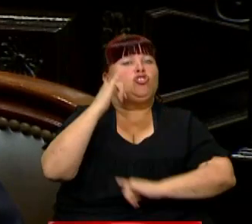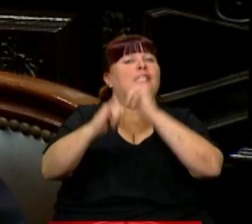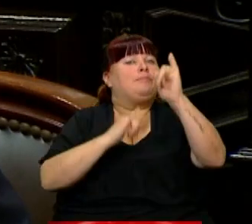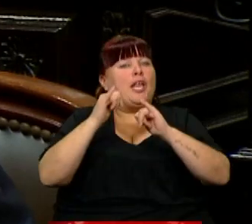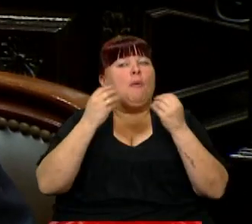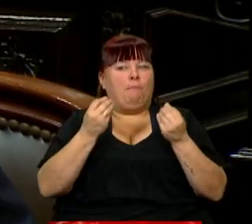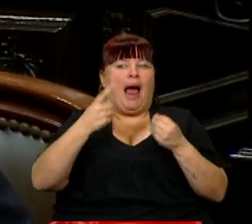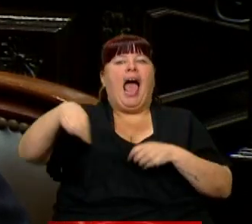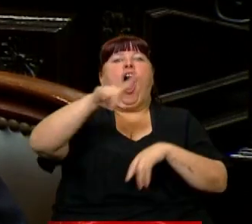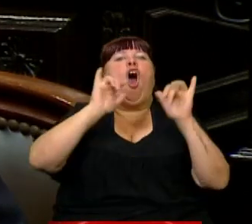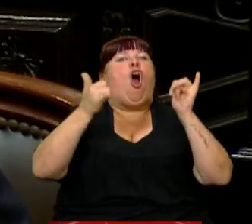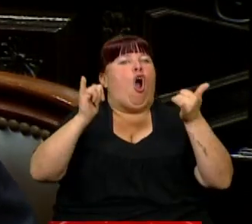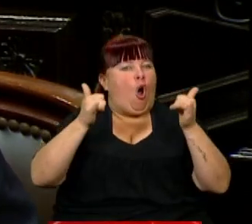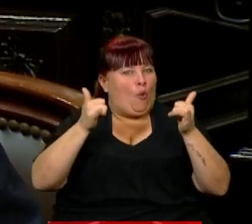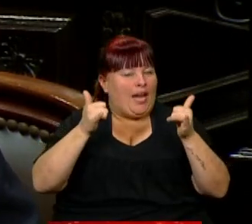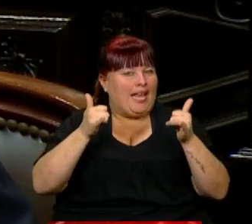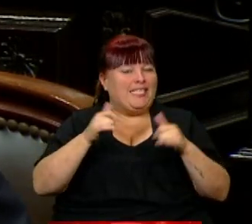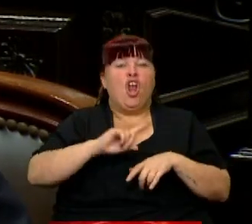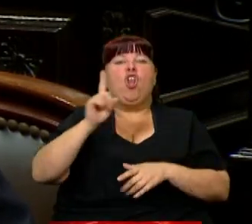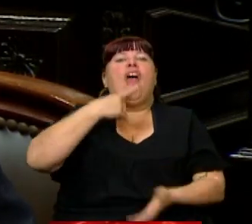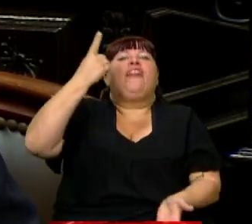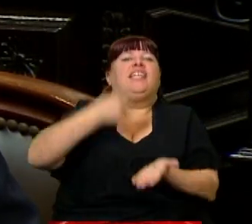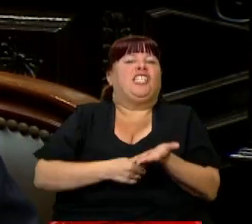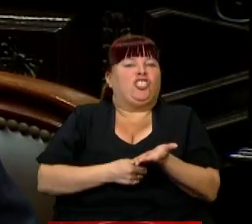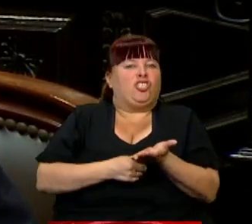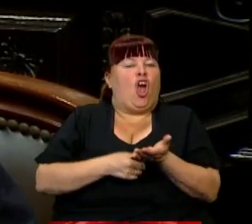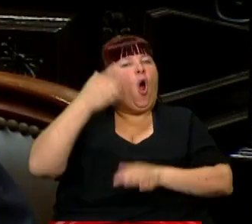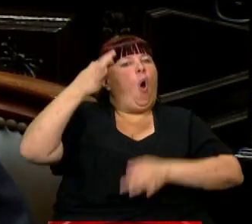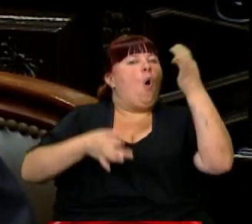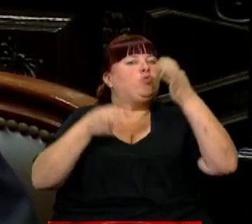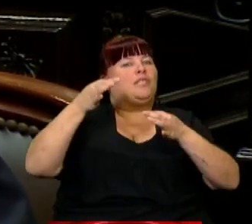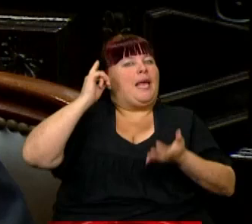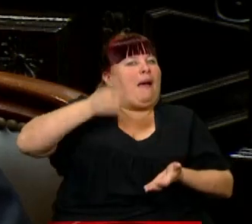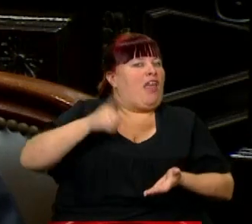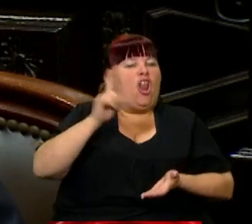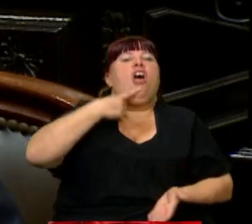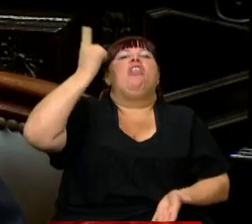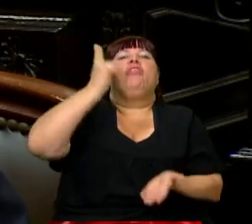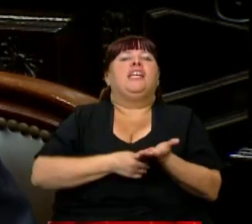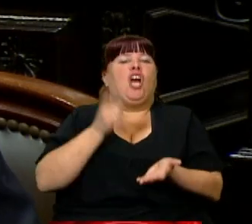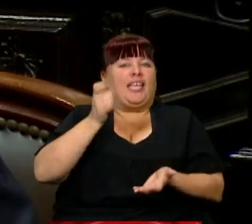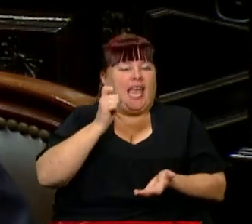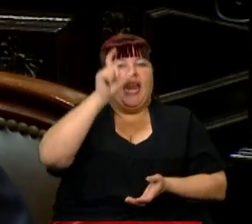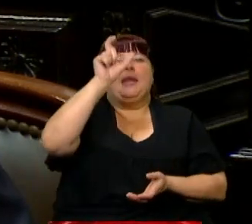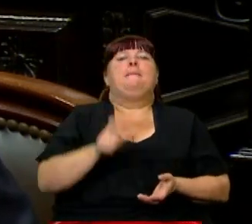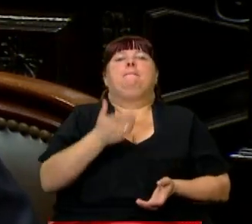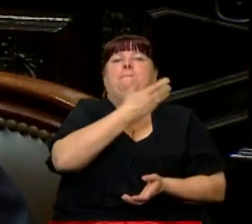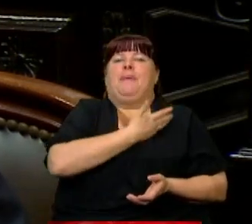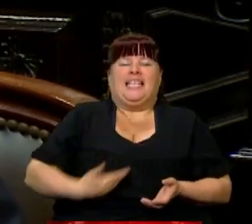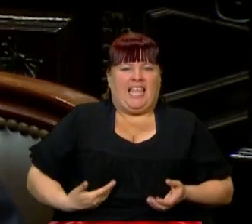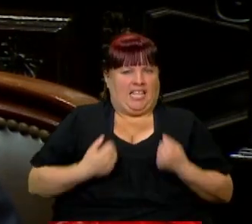esto para los más jóvenes, no fue una decisión de la justicia, fue la decisión de un